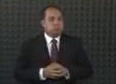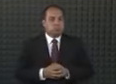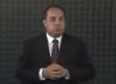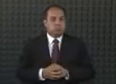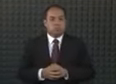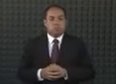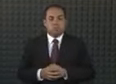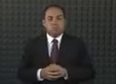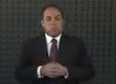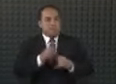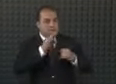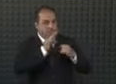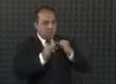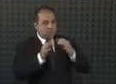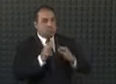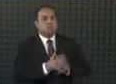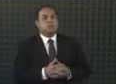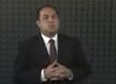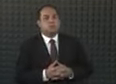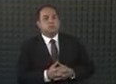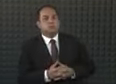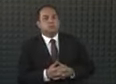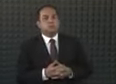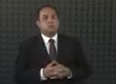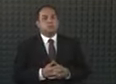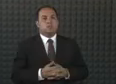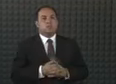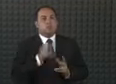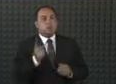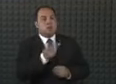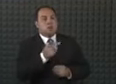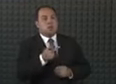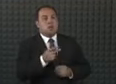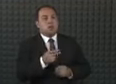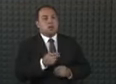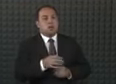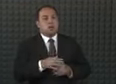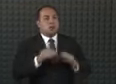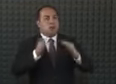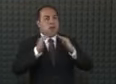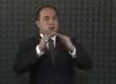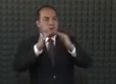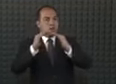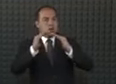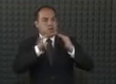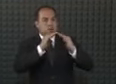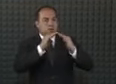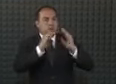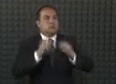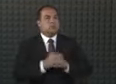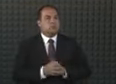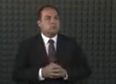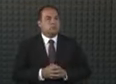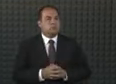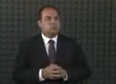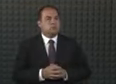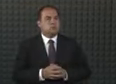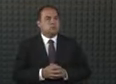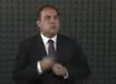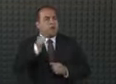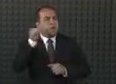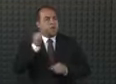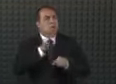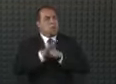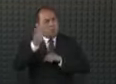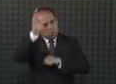Perfecto. Y ya por último, doctora, preguntarle sobre los albergues de los... Sí, ¿en qué quedaron ayer